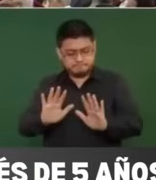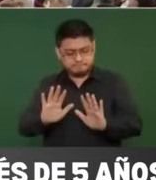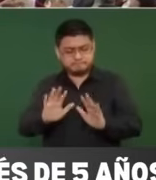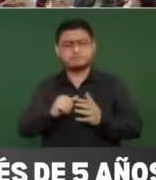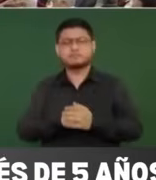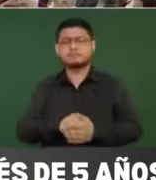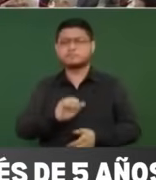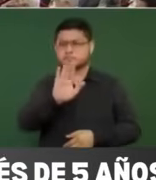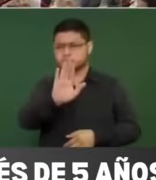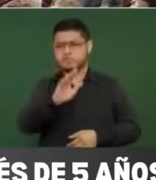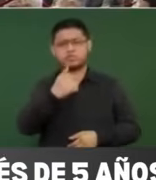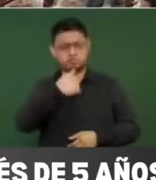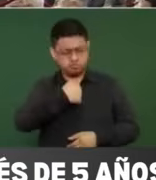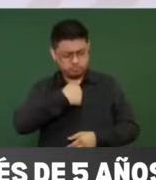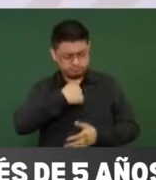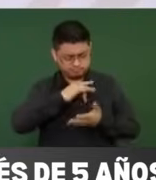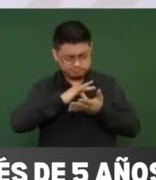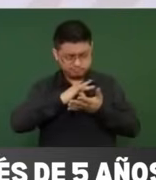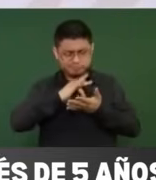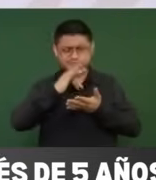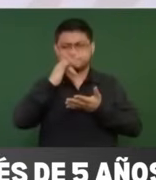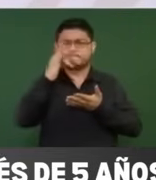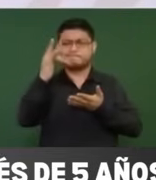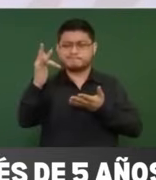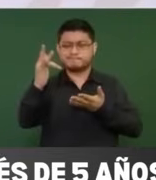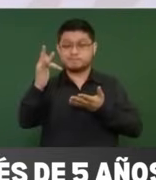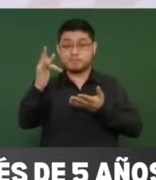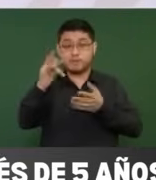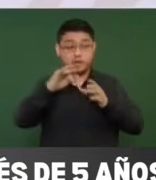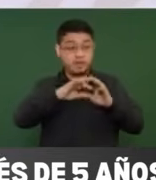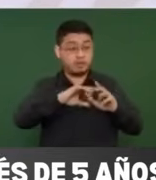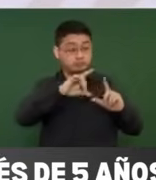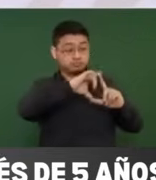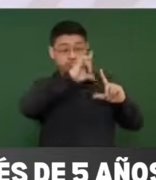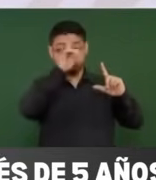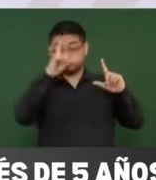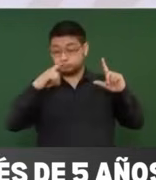agradezco de que la mayoría,